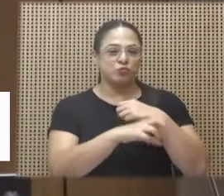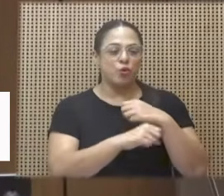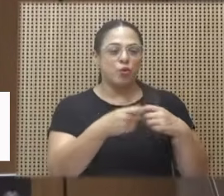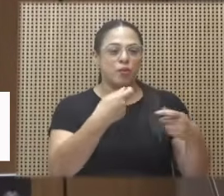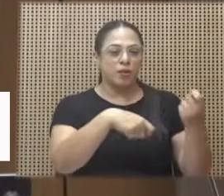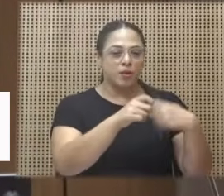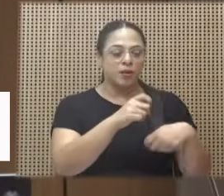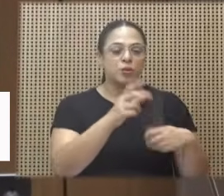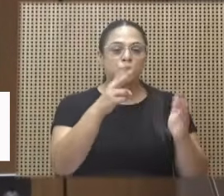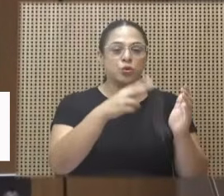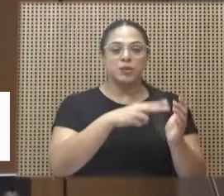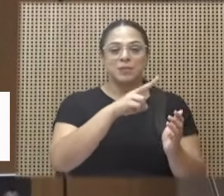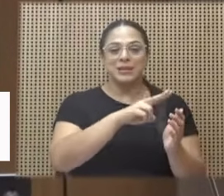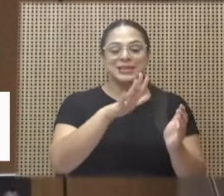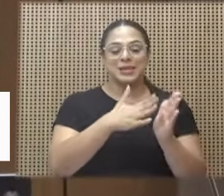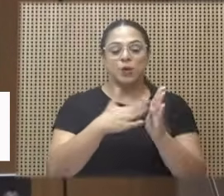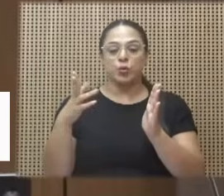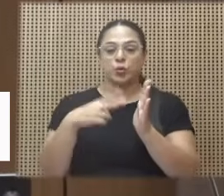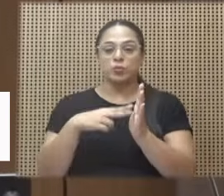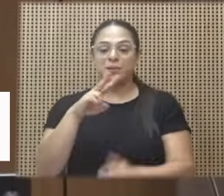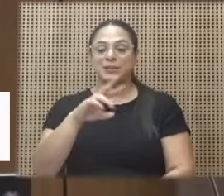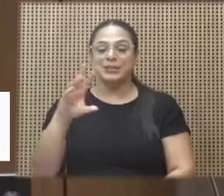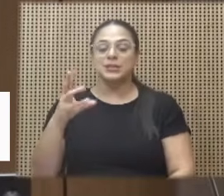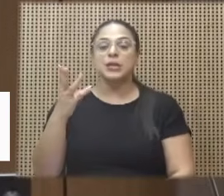al 2026 de un